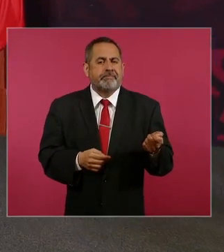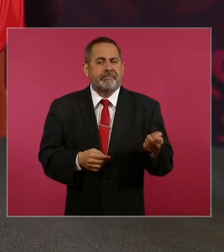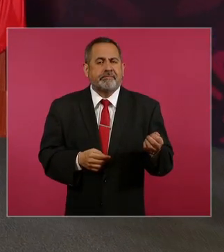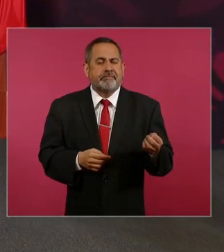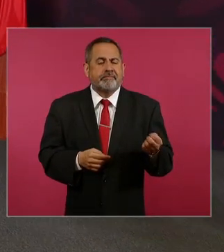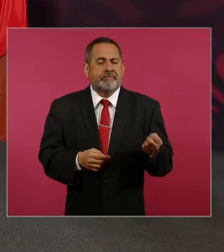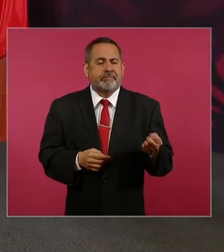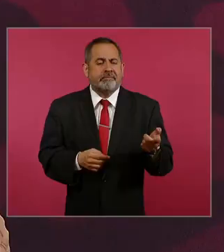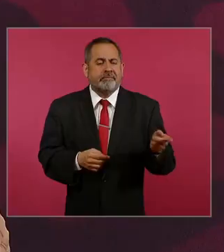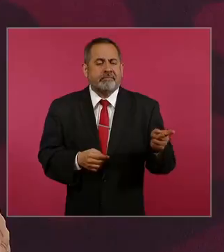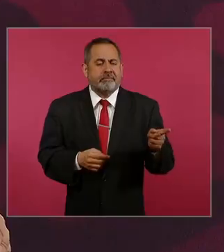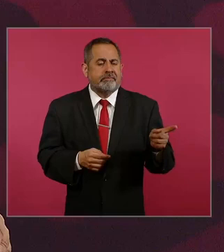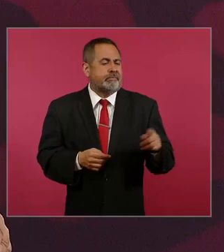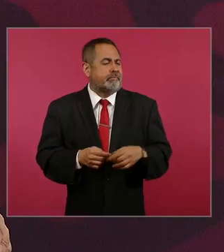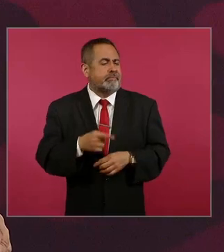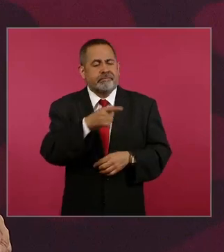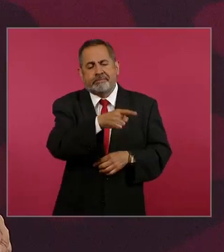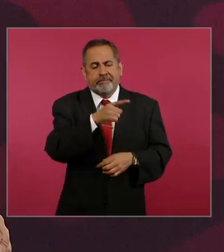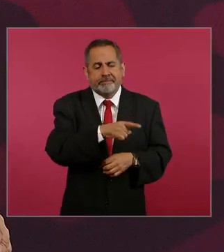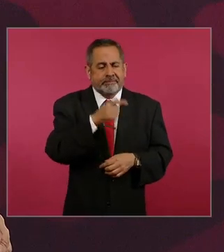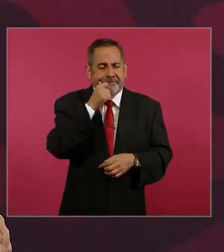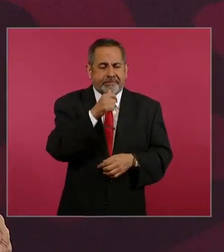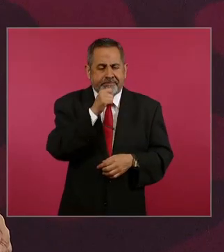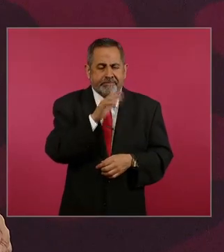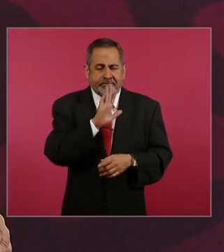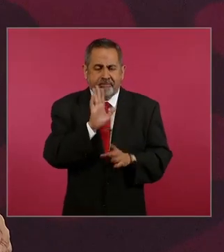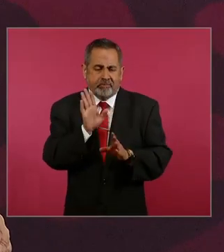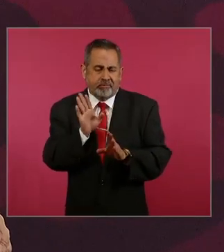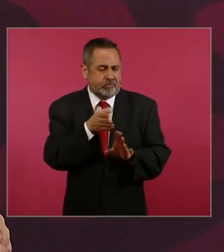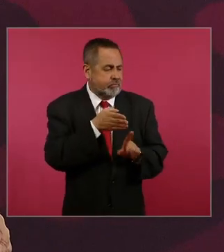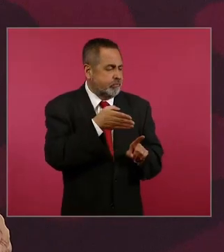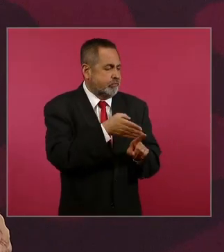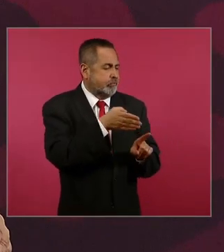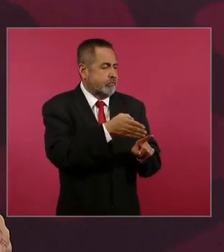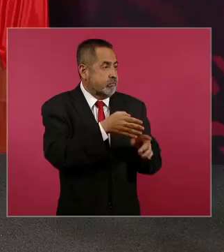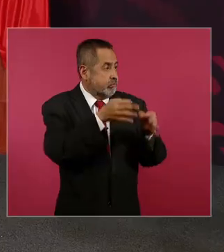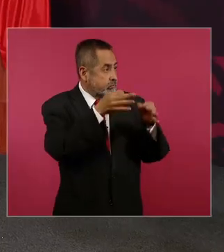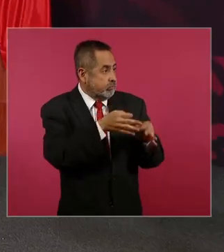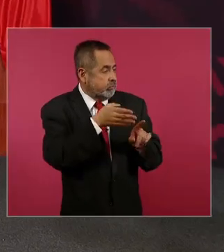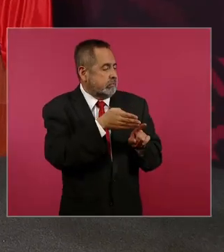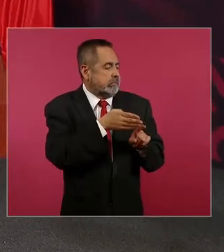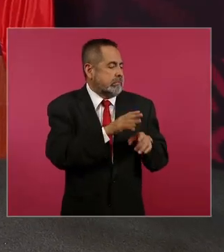favorable al oficialismo.